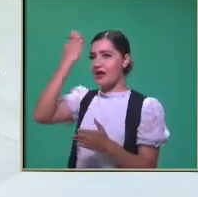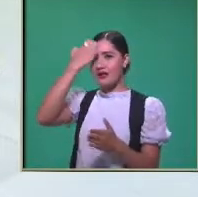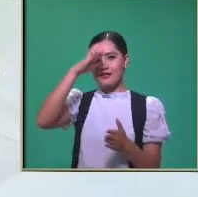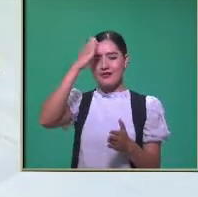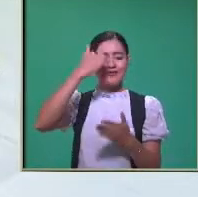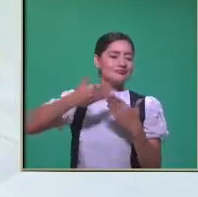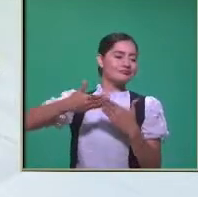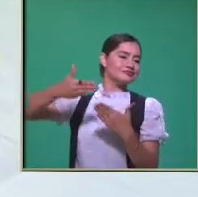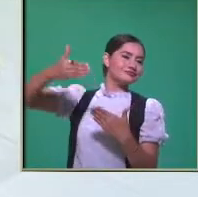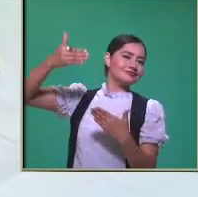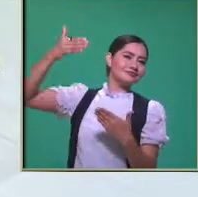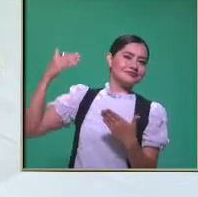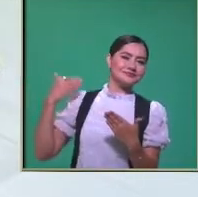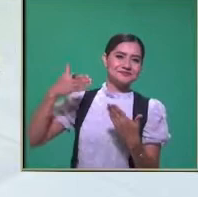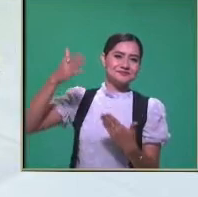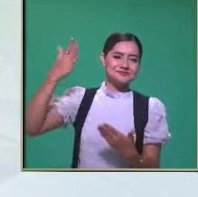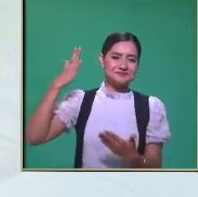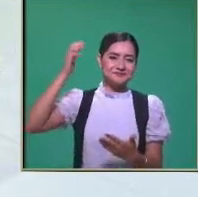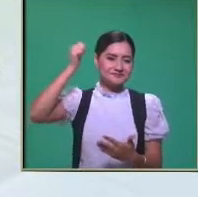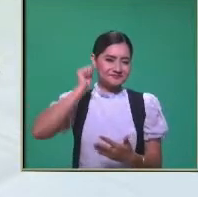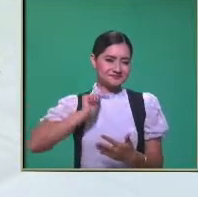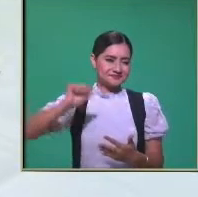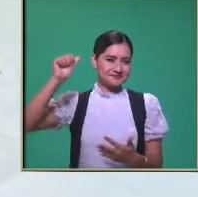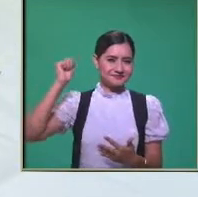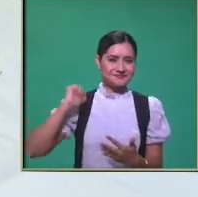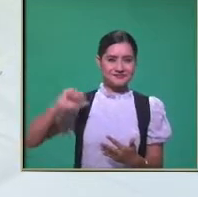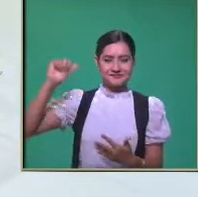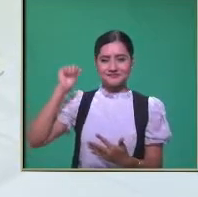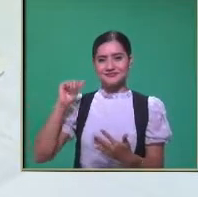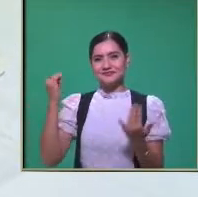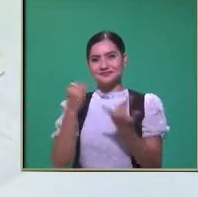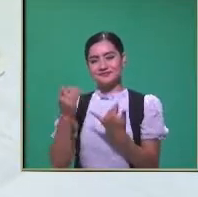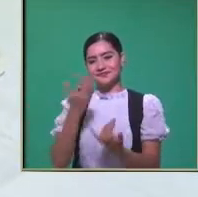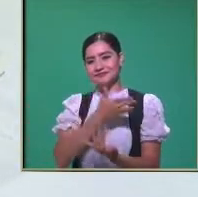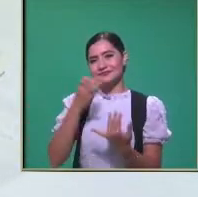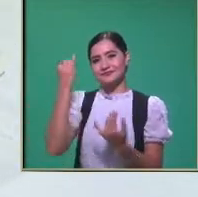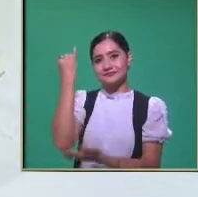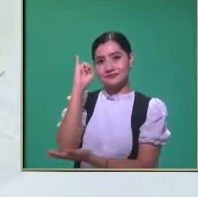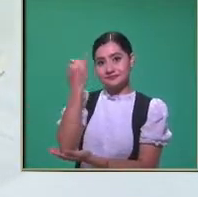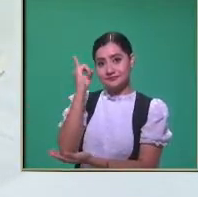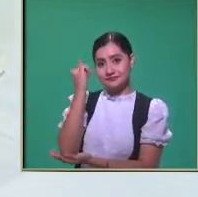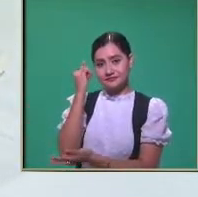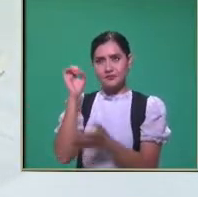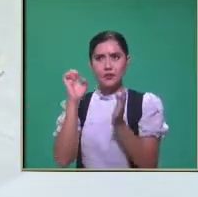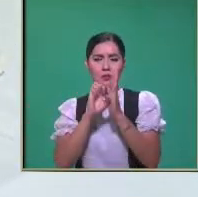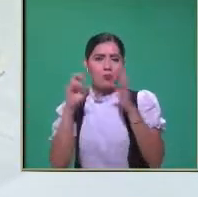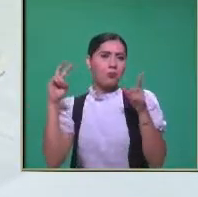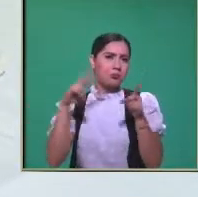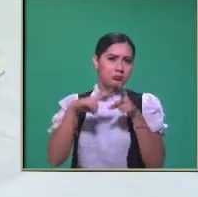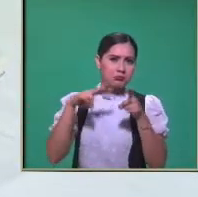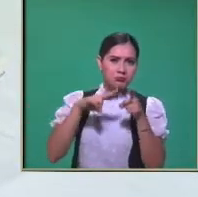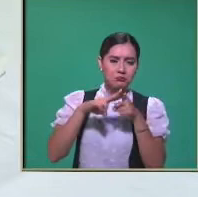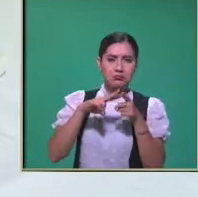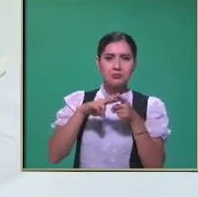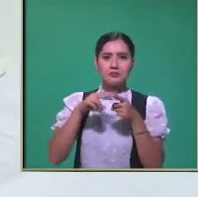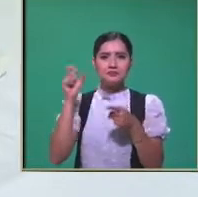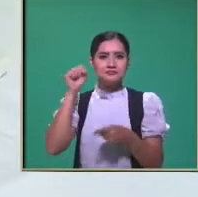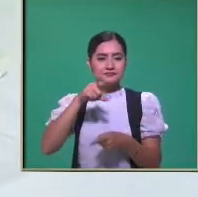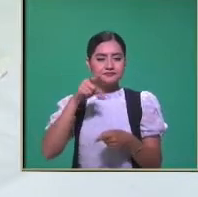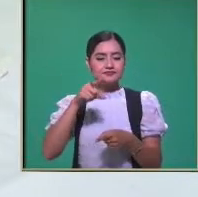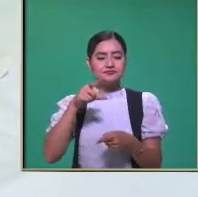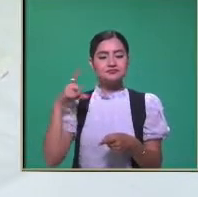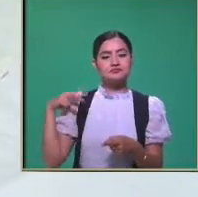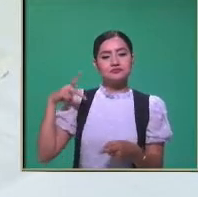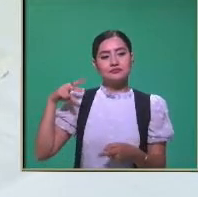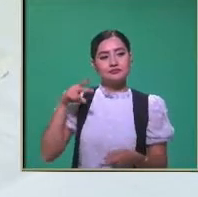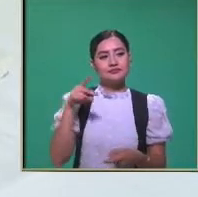tierra. Incluso si ustedes tienen un jardín, el niño, pues nosotros pues aquí lo trajimos, lo recolectamos,